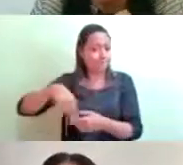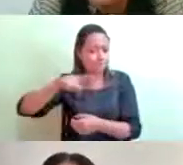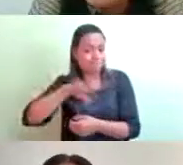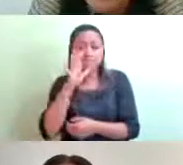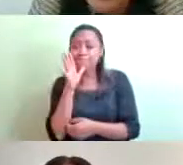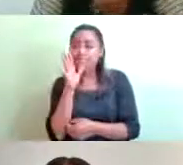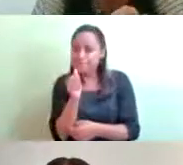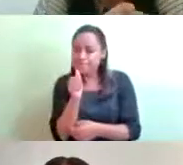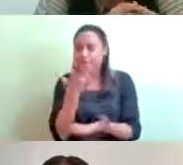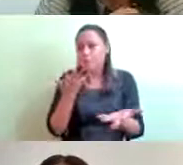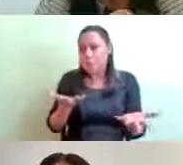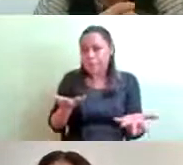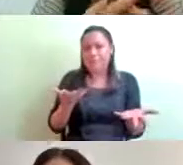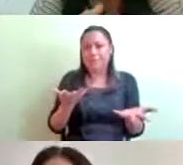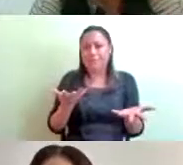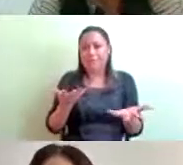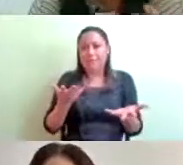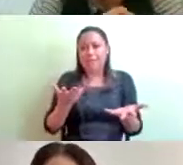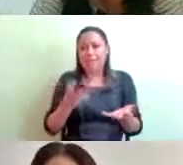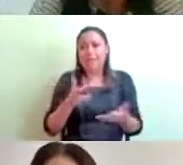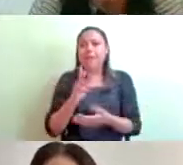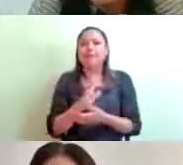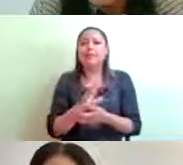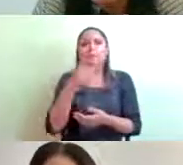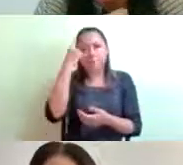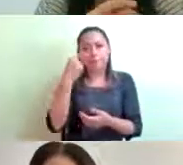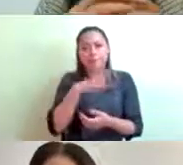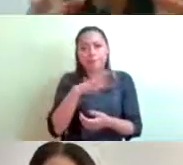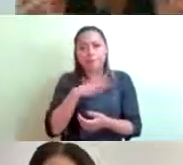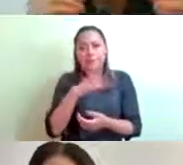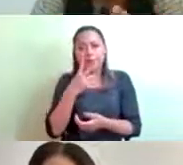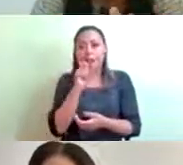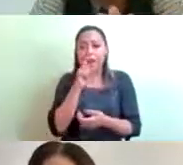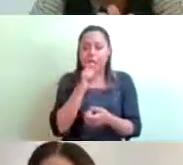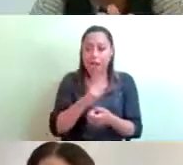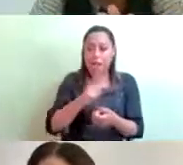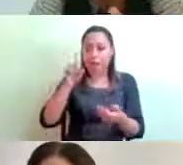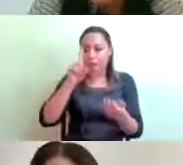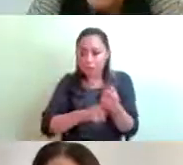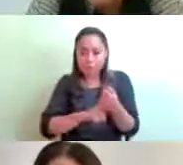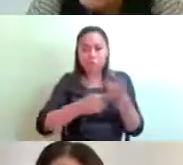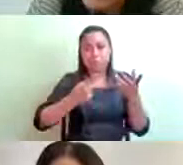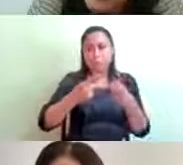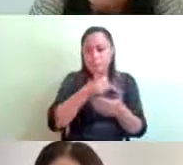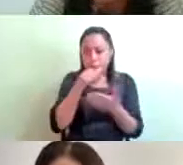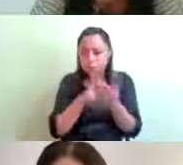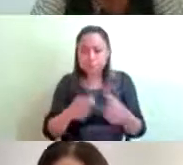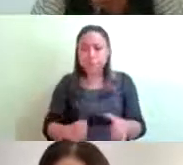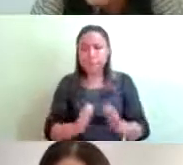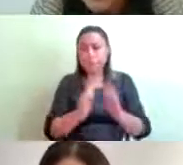capacidad financiera para tener esa infraestructura hídrica. Es decir, va a haber